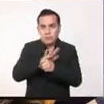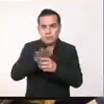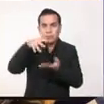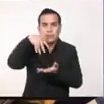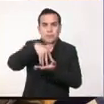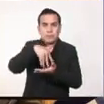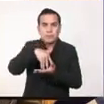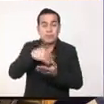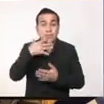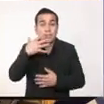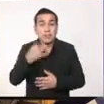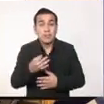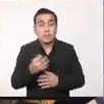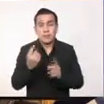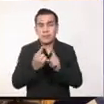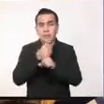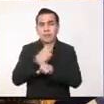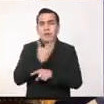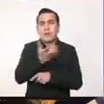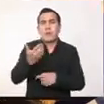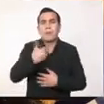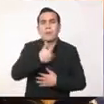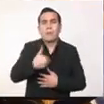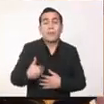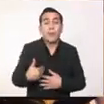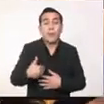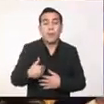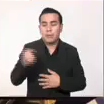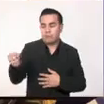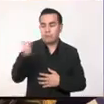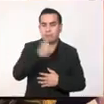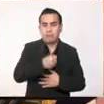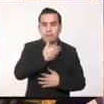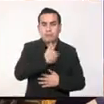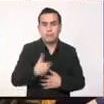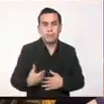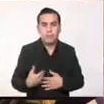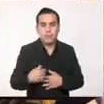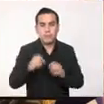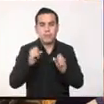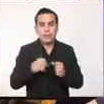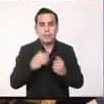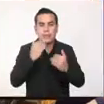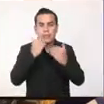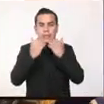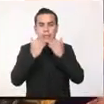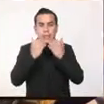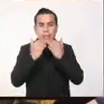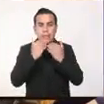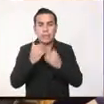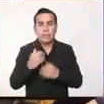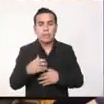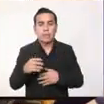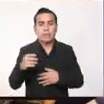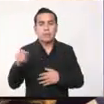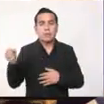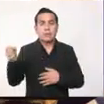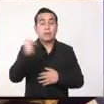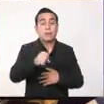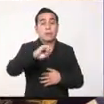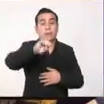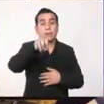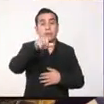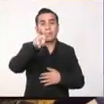etc. Pero la sustitución del presidente solo tiene que nombrarlo a la Asamblea, es decir, la Asamblea puede venir y decir, vamos a nombrar a Javier